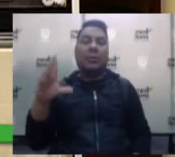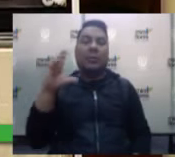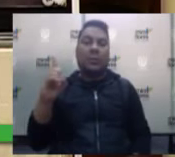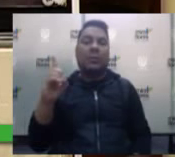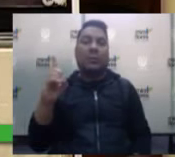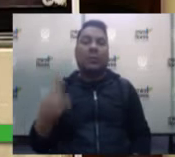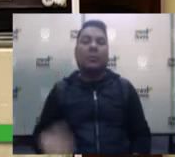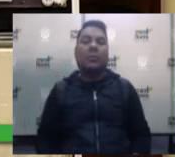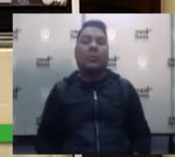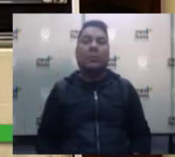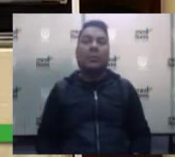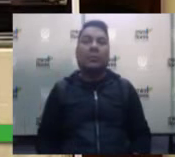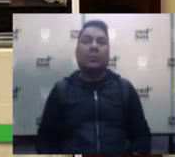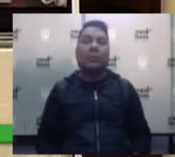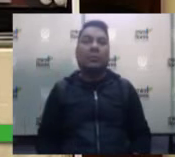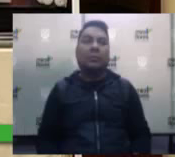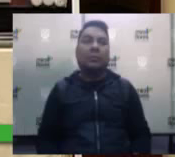D.